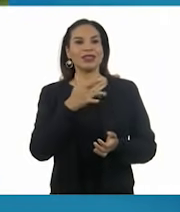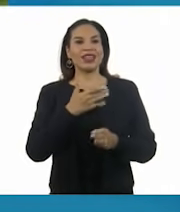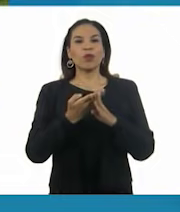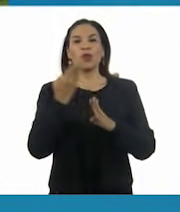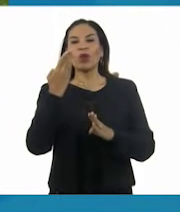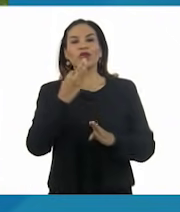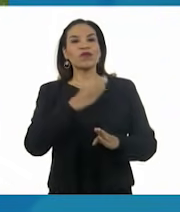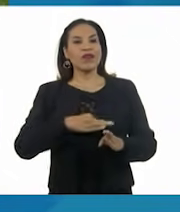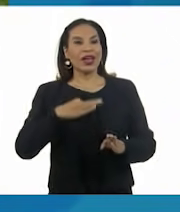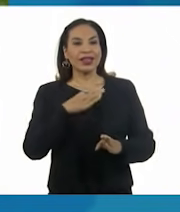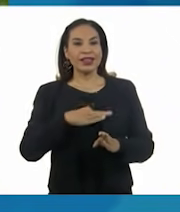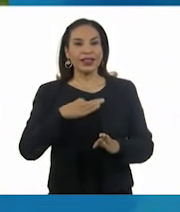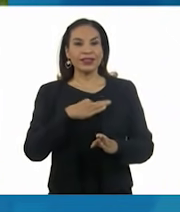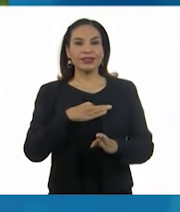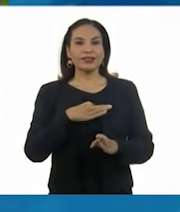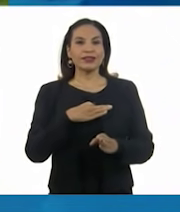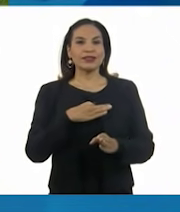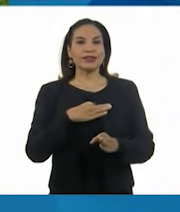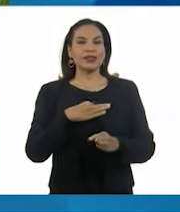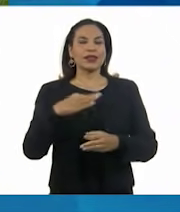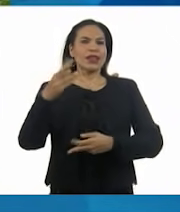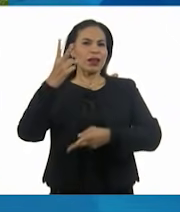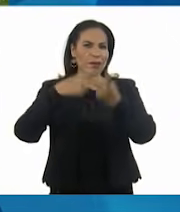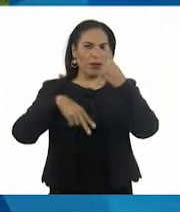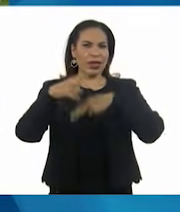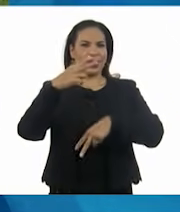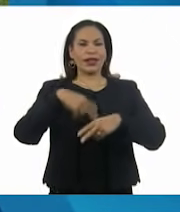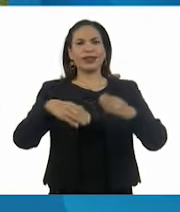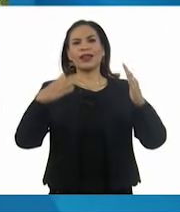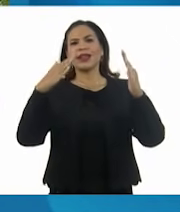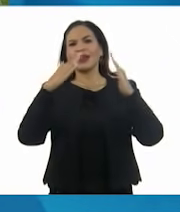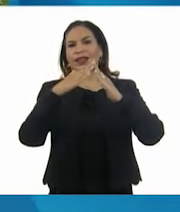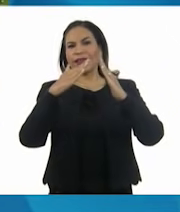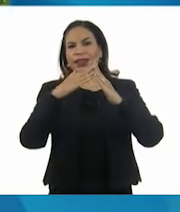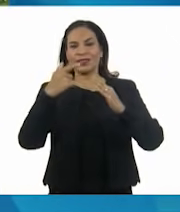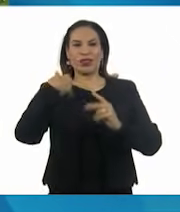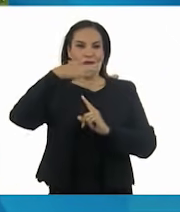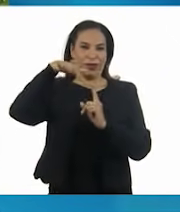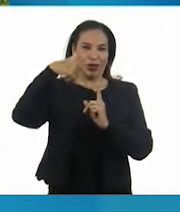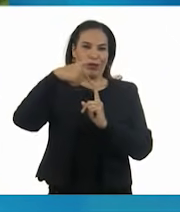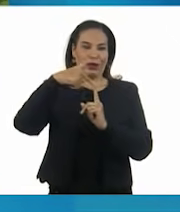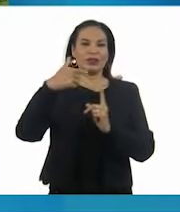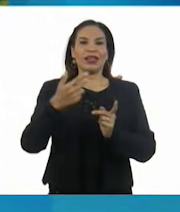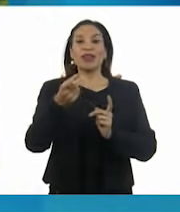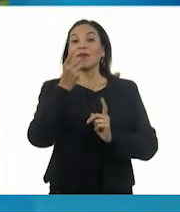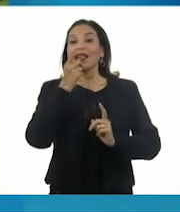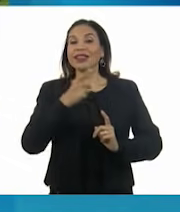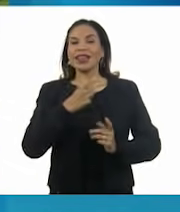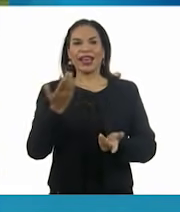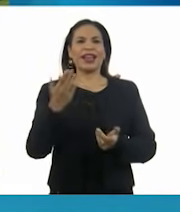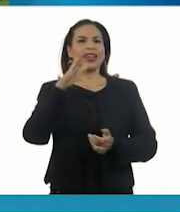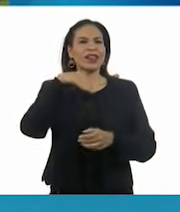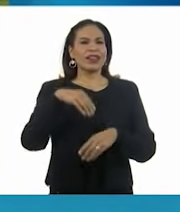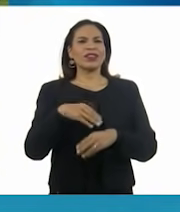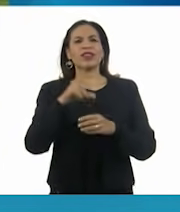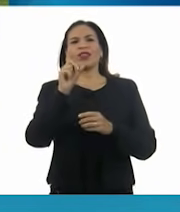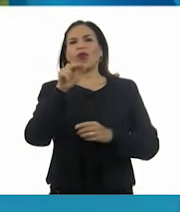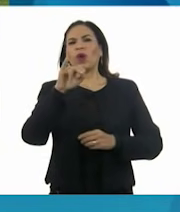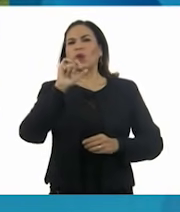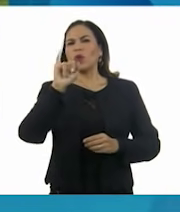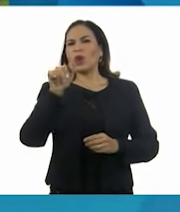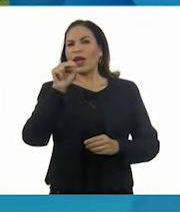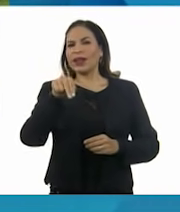feliz. Que vengan a la casa, que me busquen y que me digan Don Juan, queremos